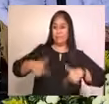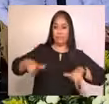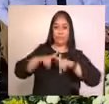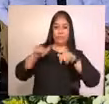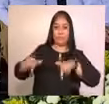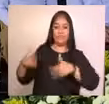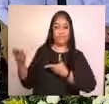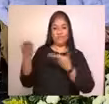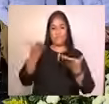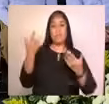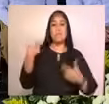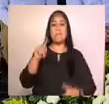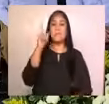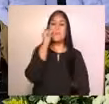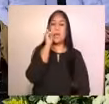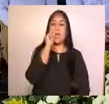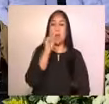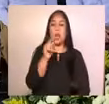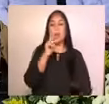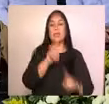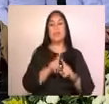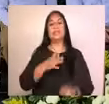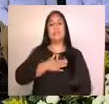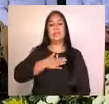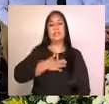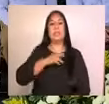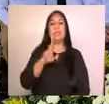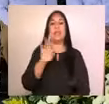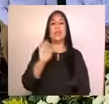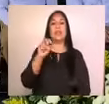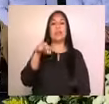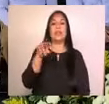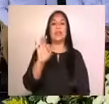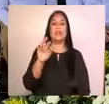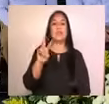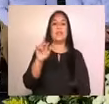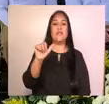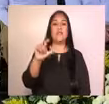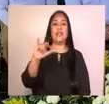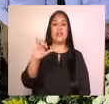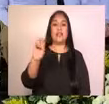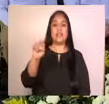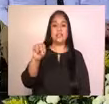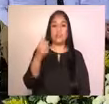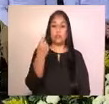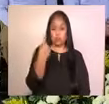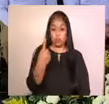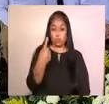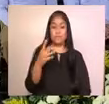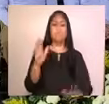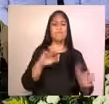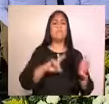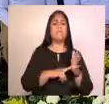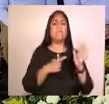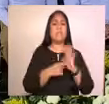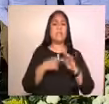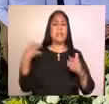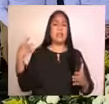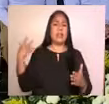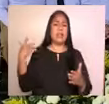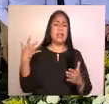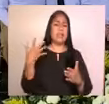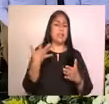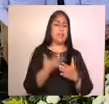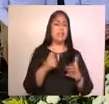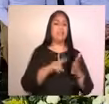seguridad para hombres al que hemos llamado Renovación 1, por todo lo que representa llegar a este